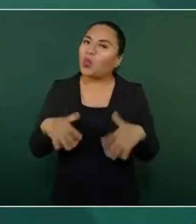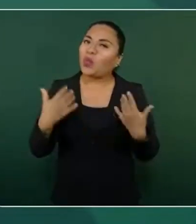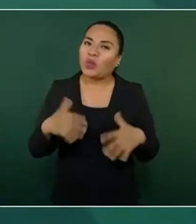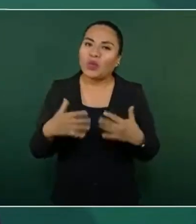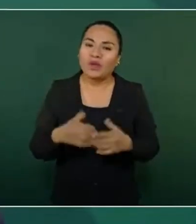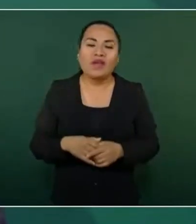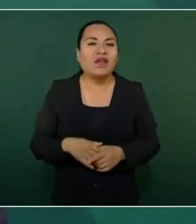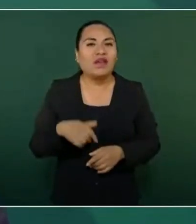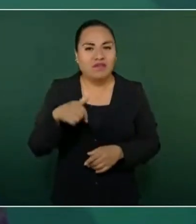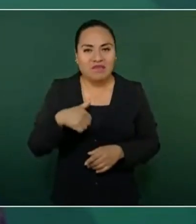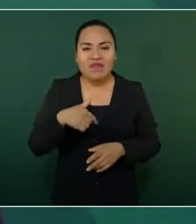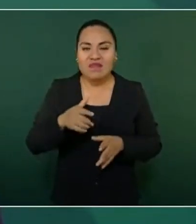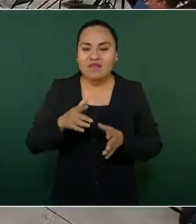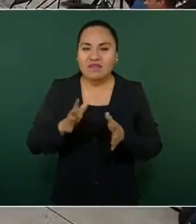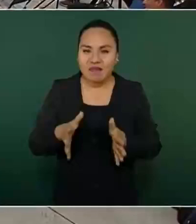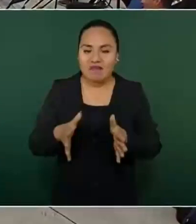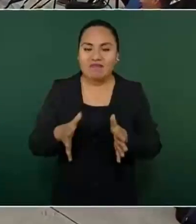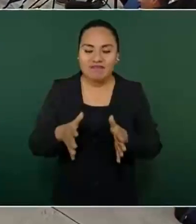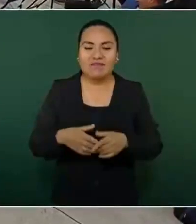Acabo de hablar con